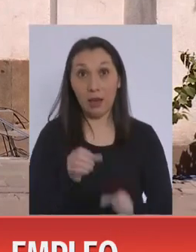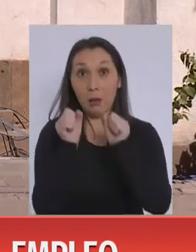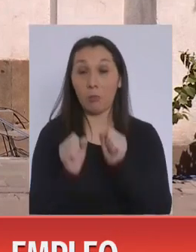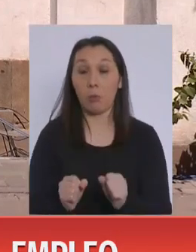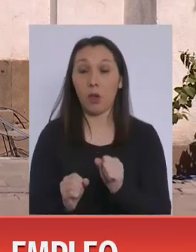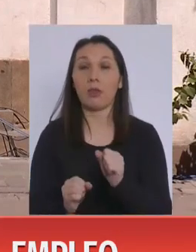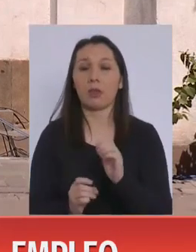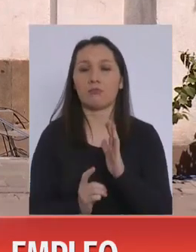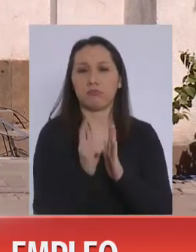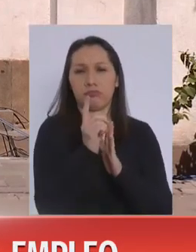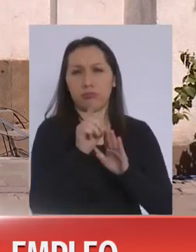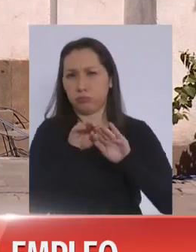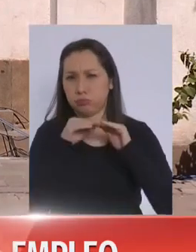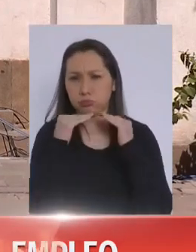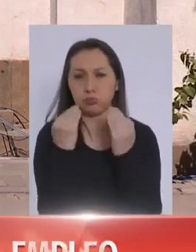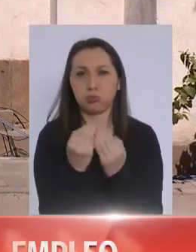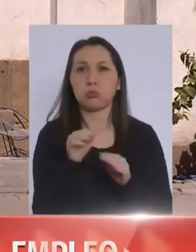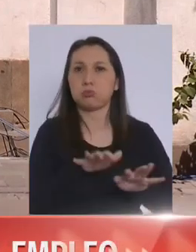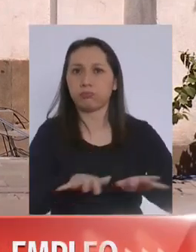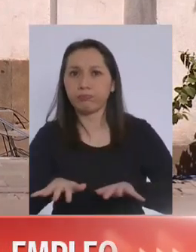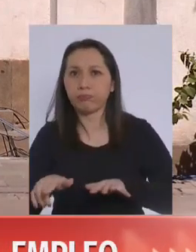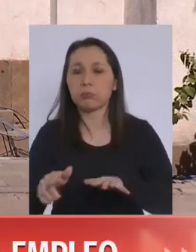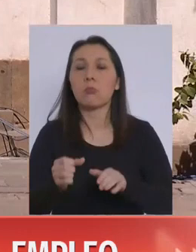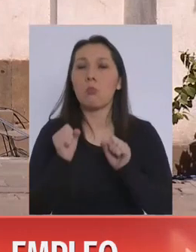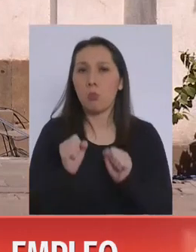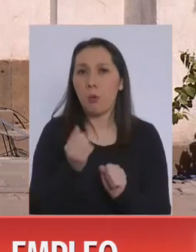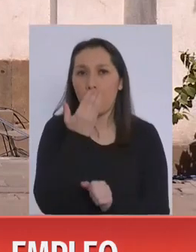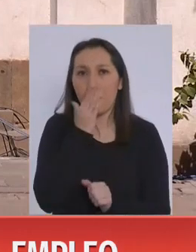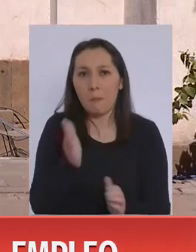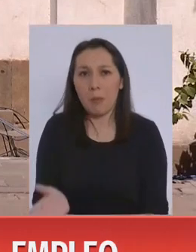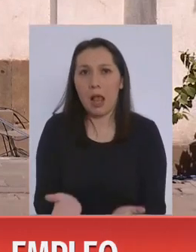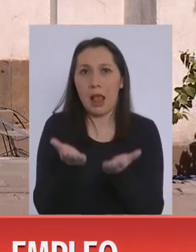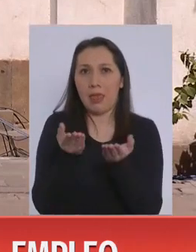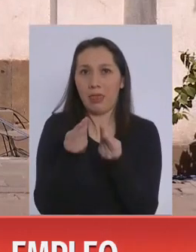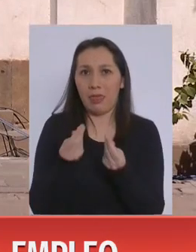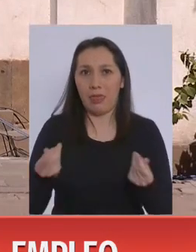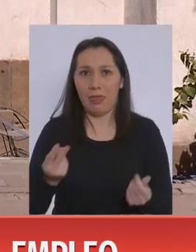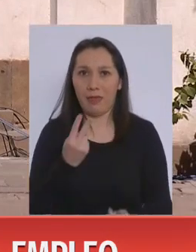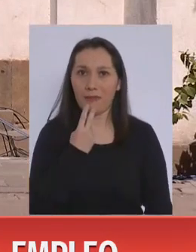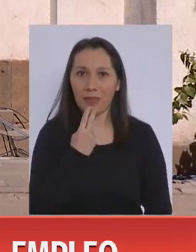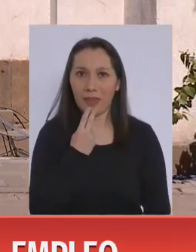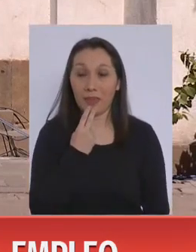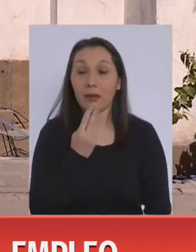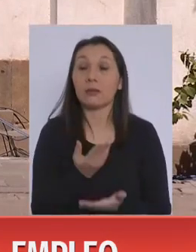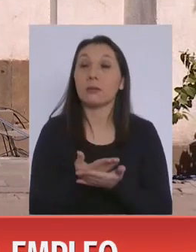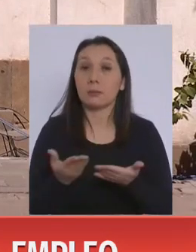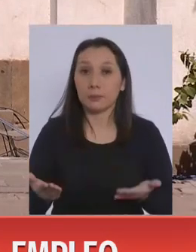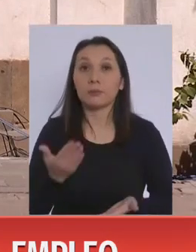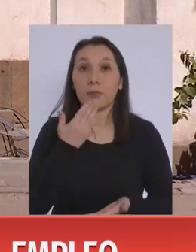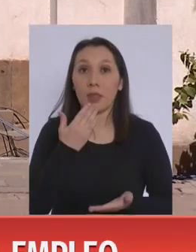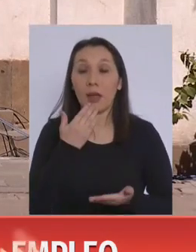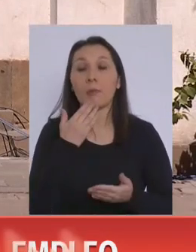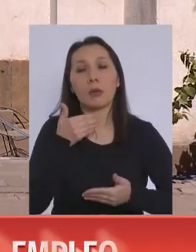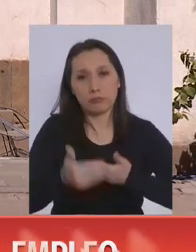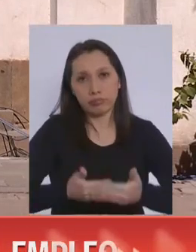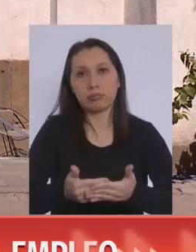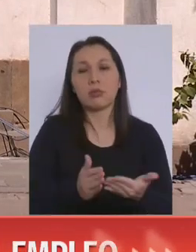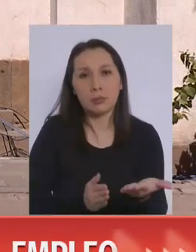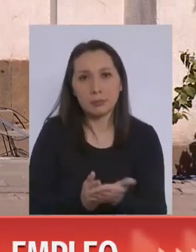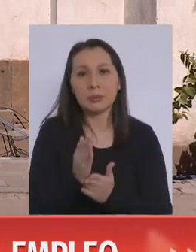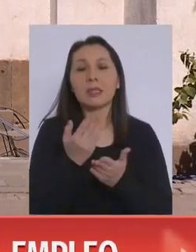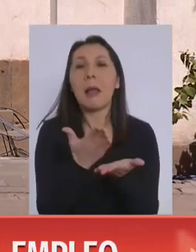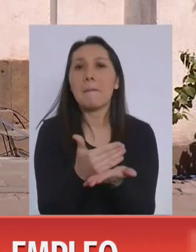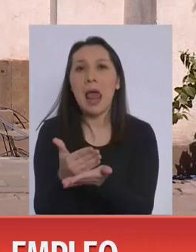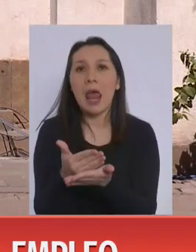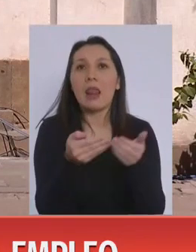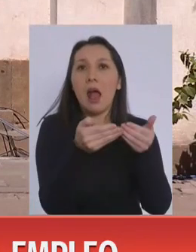poder desarrollar todo su potencial y poder mejorar su calidad de vida. Por eso también hemos puesto en marcha el plan